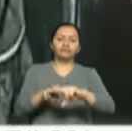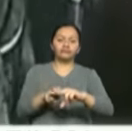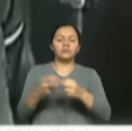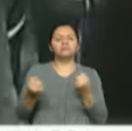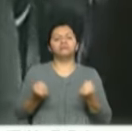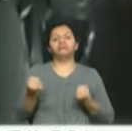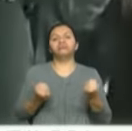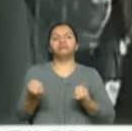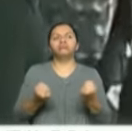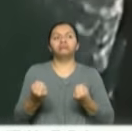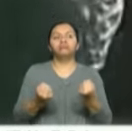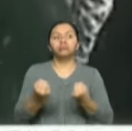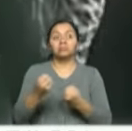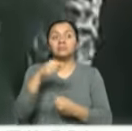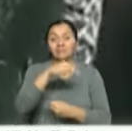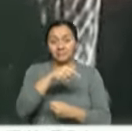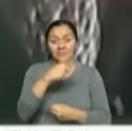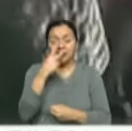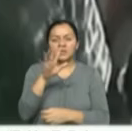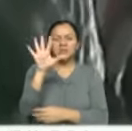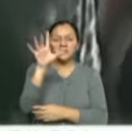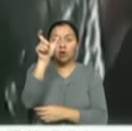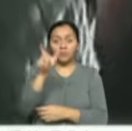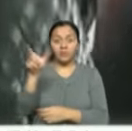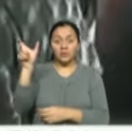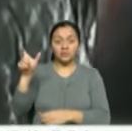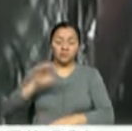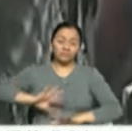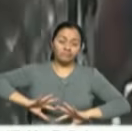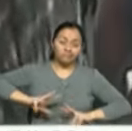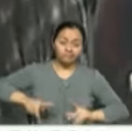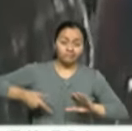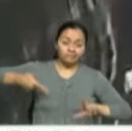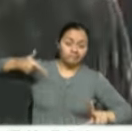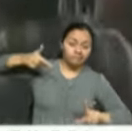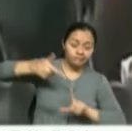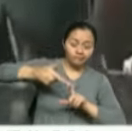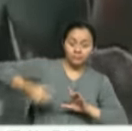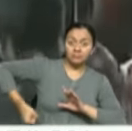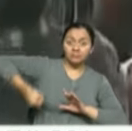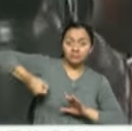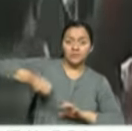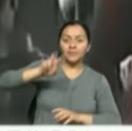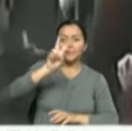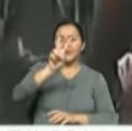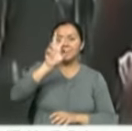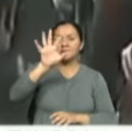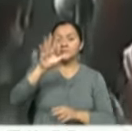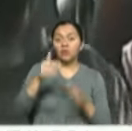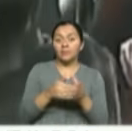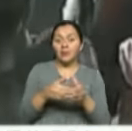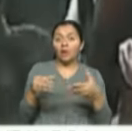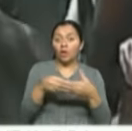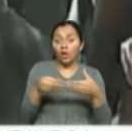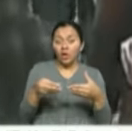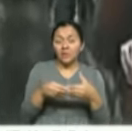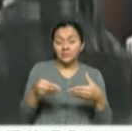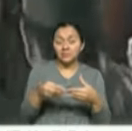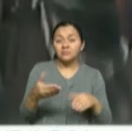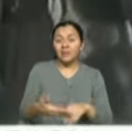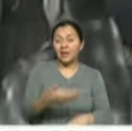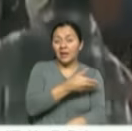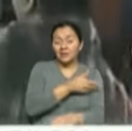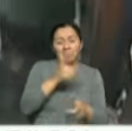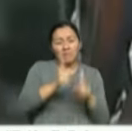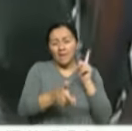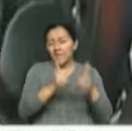transporte público. Ese día, 5 sujetos, tratando de robarles un maletín que contenía $25,000, procedieron a abrir